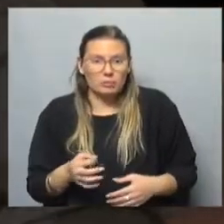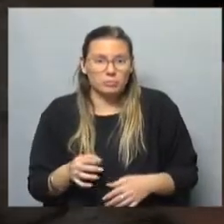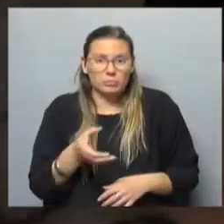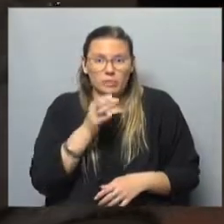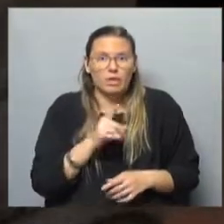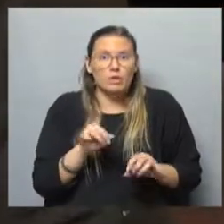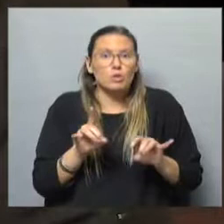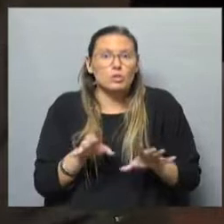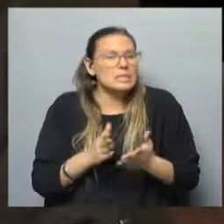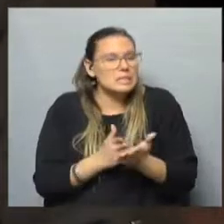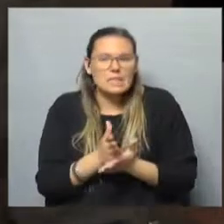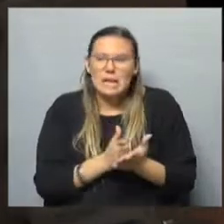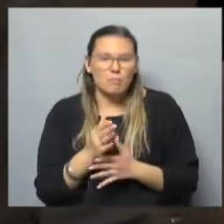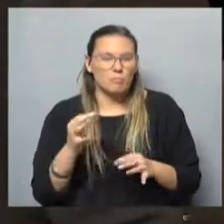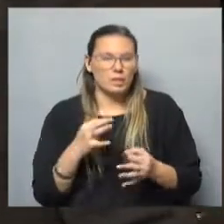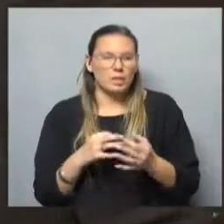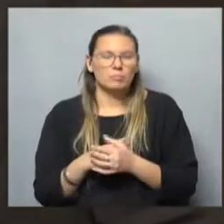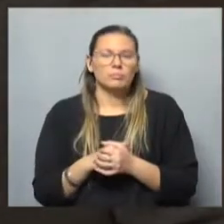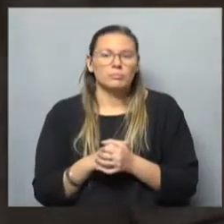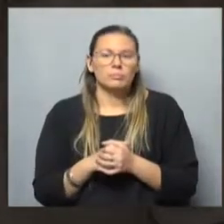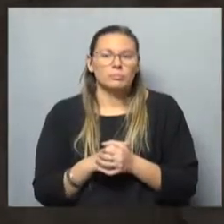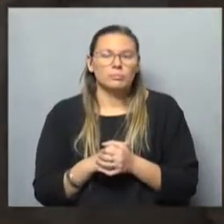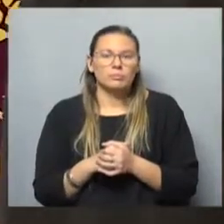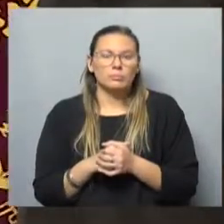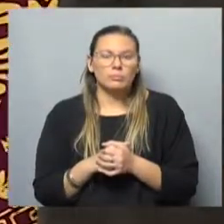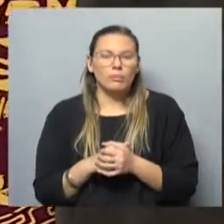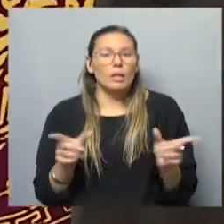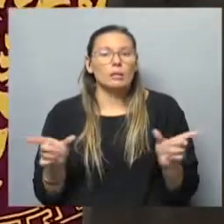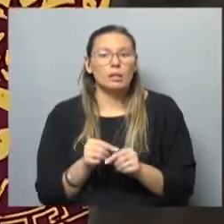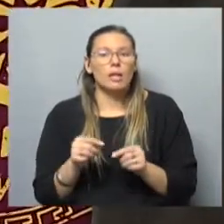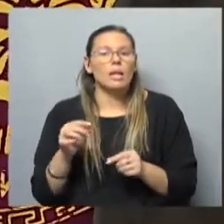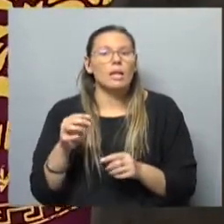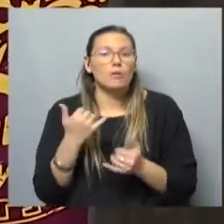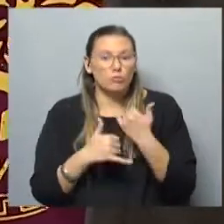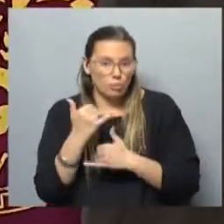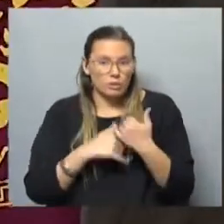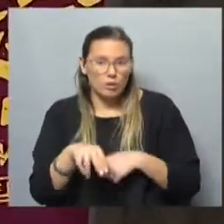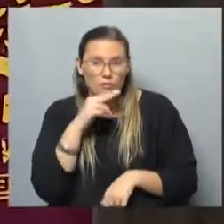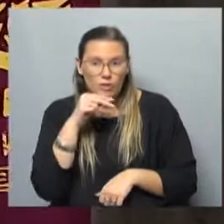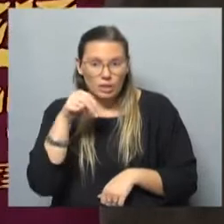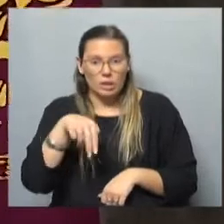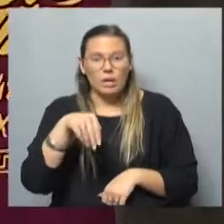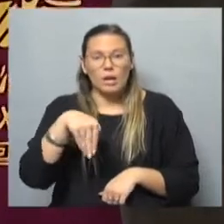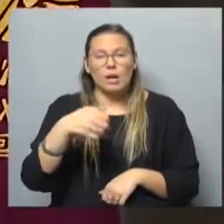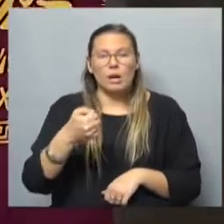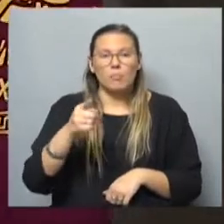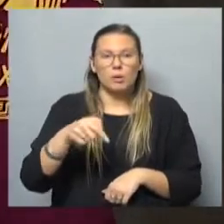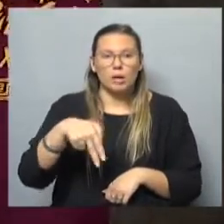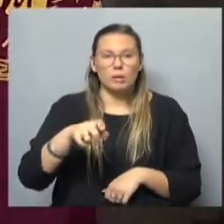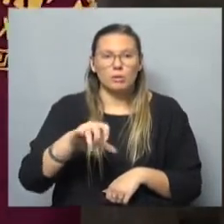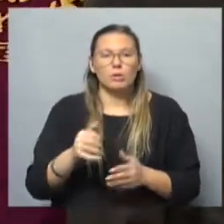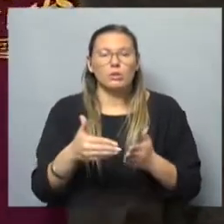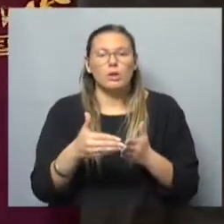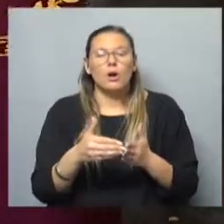eso, no salimos de escena, estamos ahí, tal cual. Bueno, para cerrar vamos a dar los detalles. Viernes, acá en Magnolio, que queda acá en Pablo de María y San